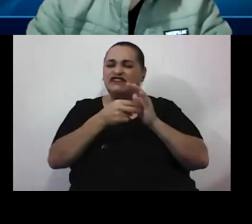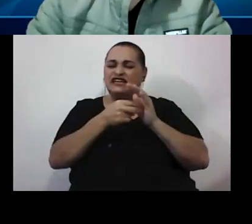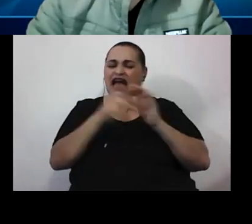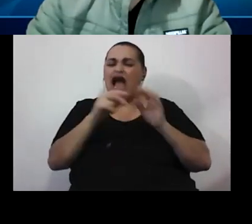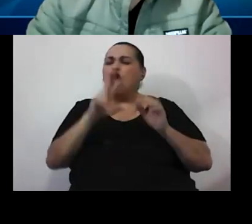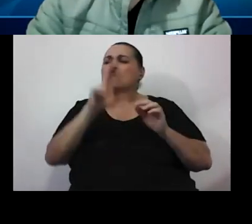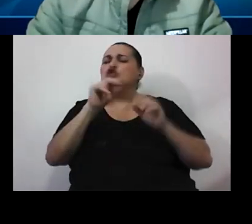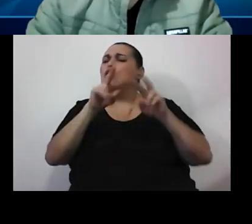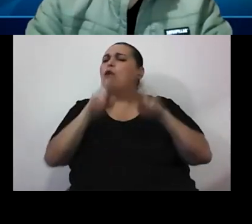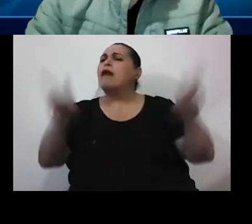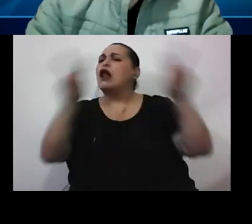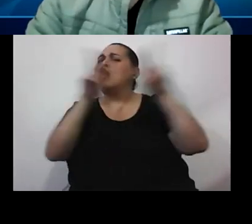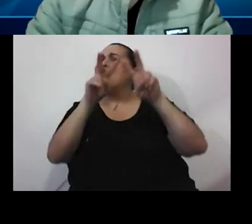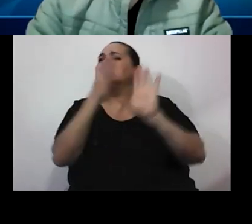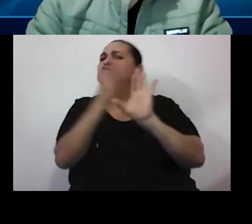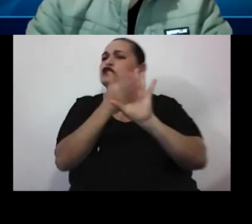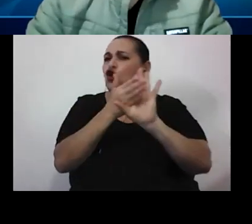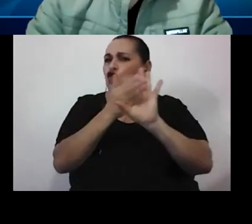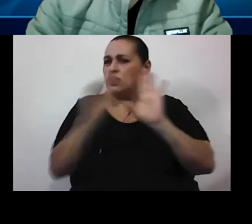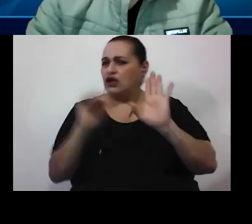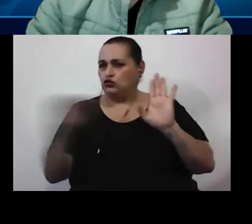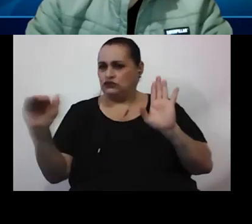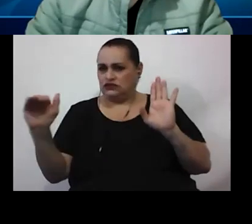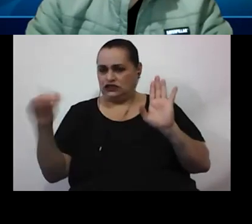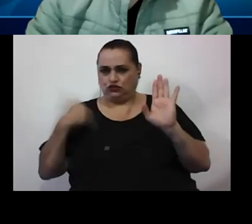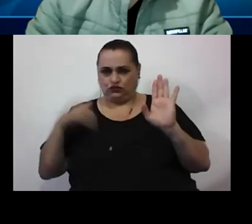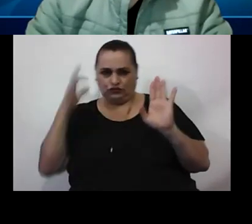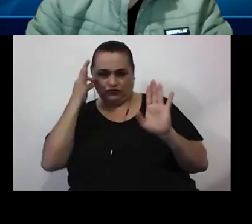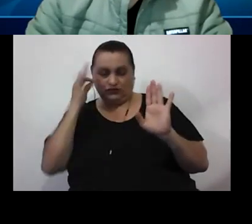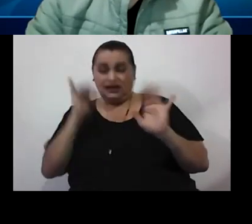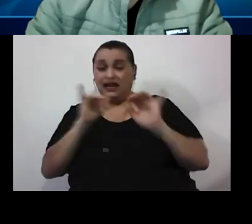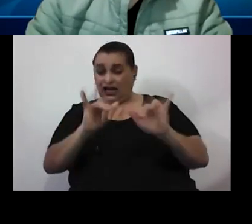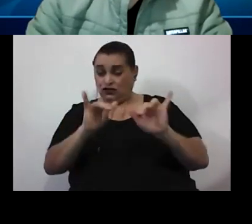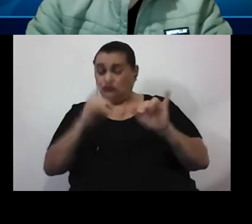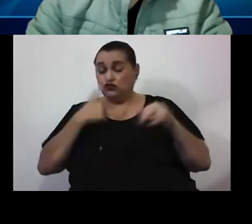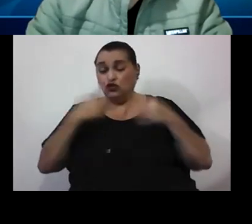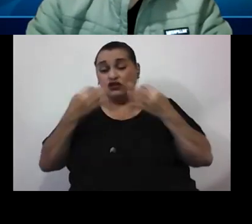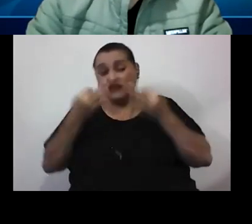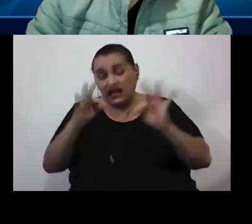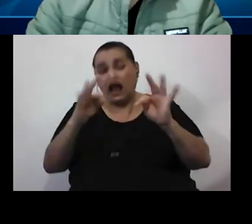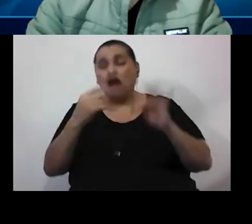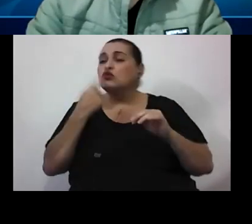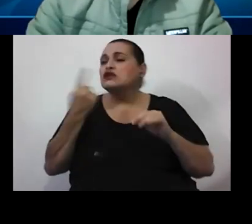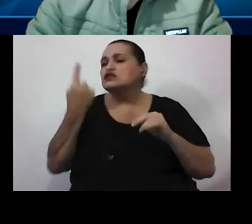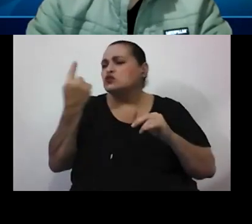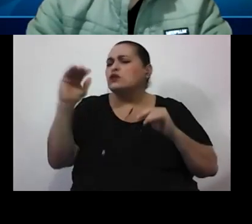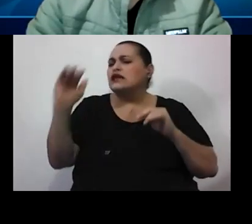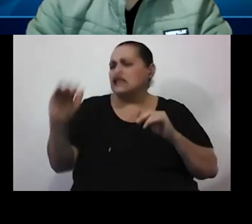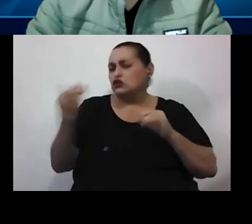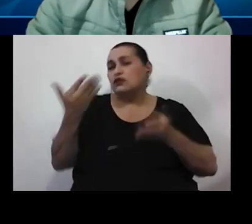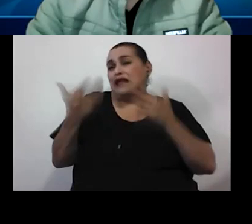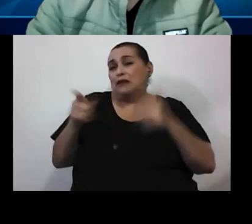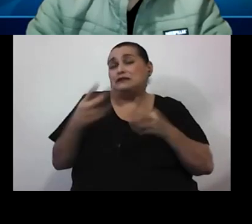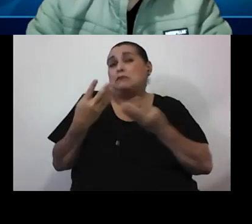invalidez psicológica. Eso cuando yo trato de decirle a un niño que tal vez tiene miedo, eso